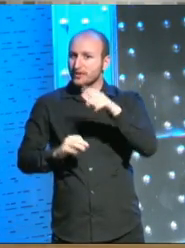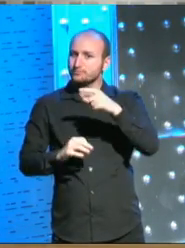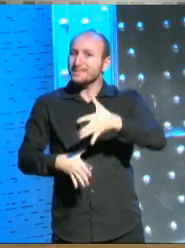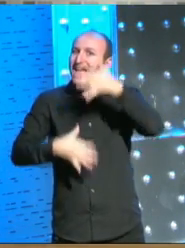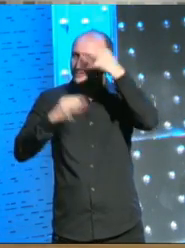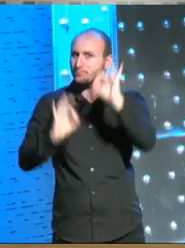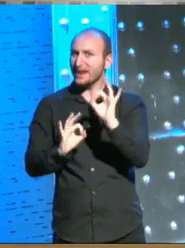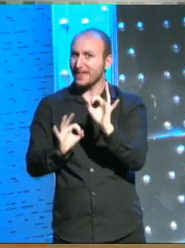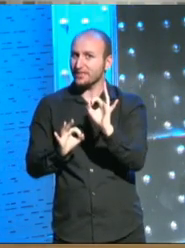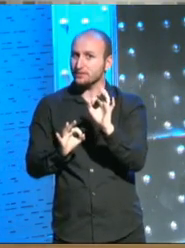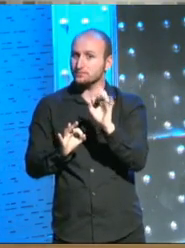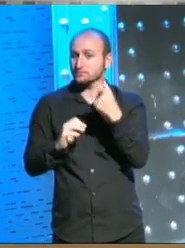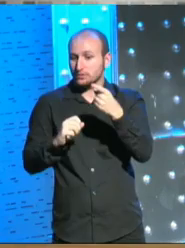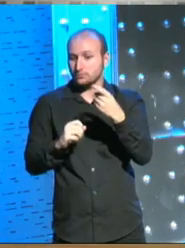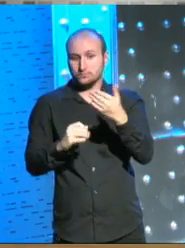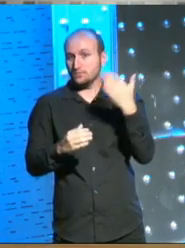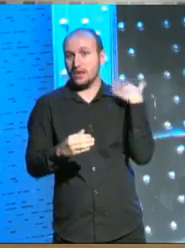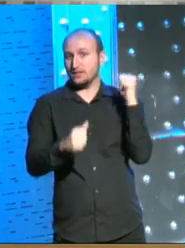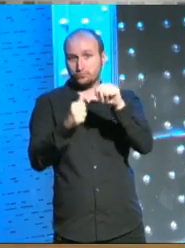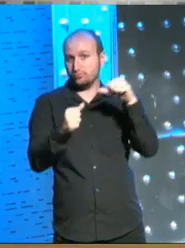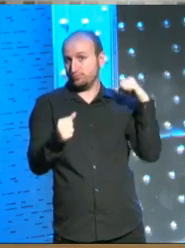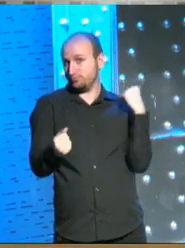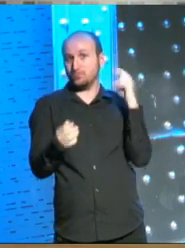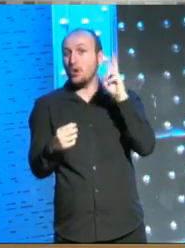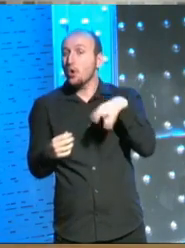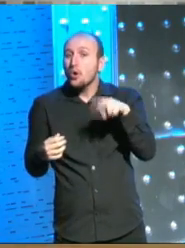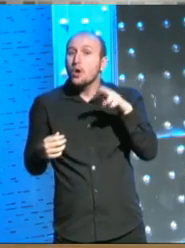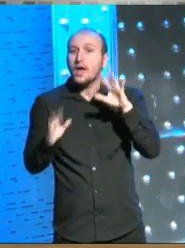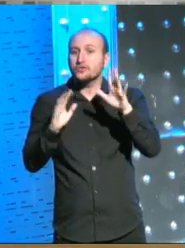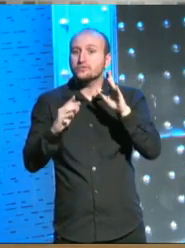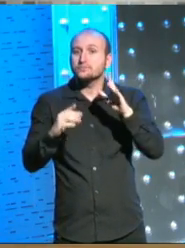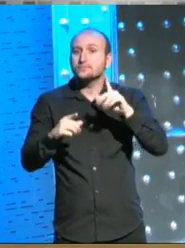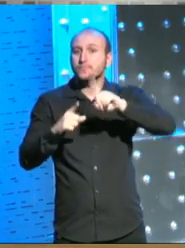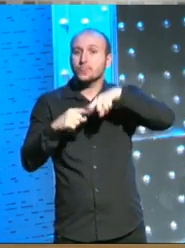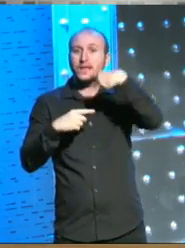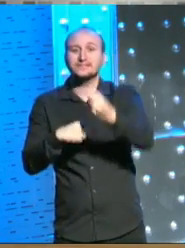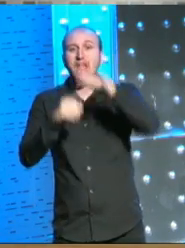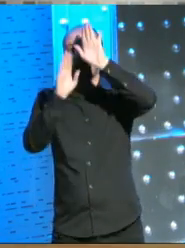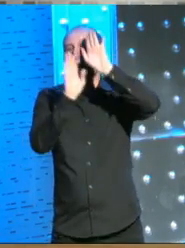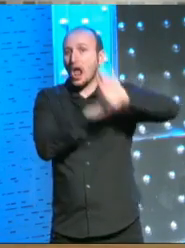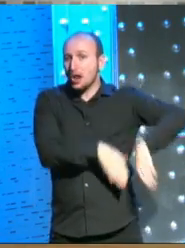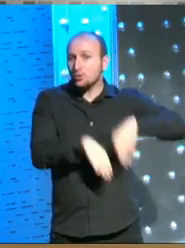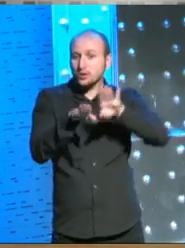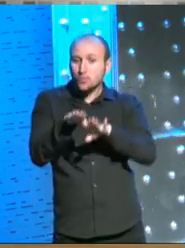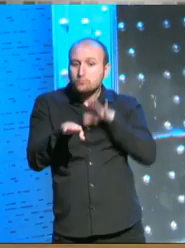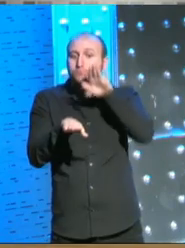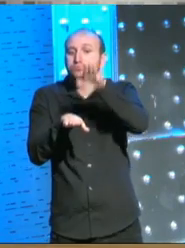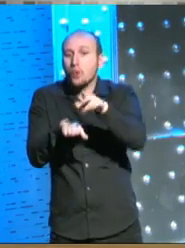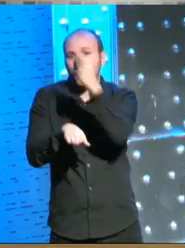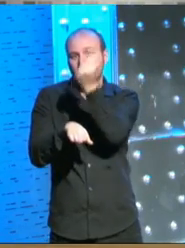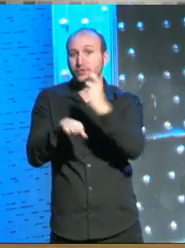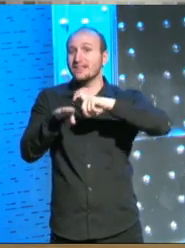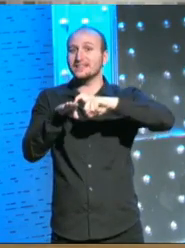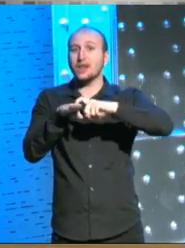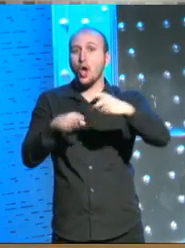verdad. Eso nunca había sido percibido. Y no es más que una consecuencia, es el último paso de la pintura impresionista.